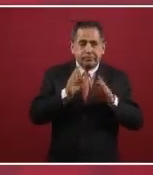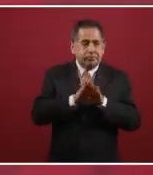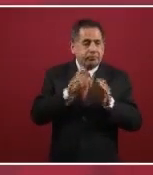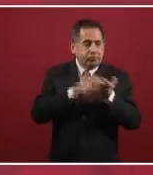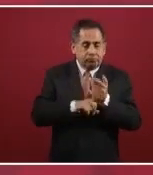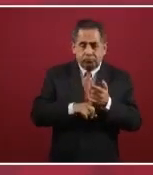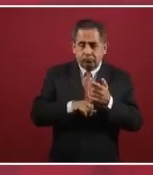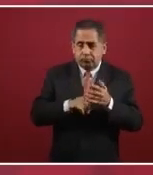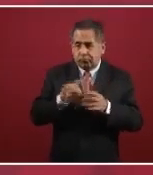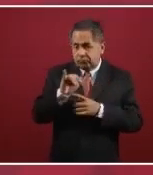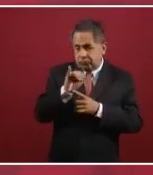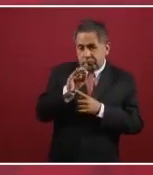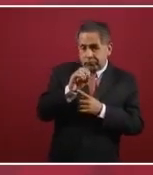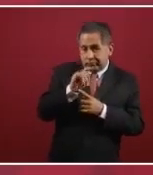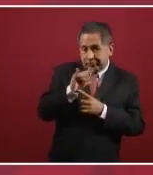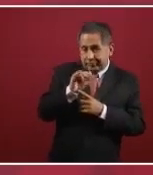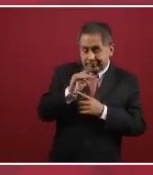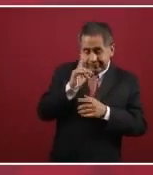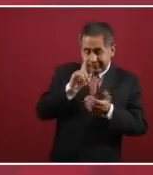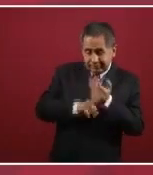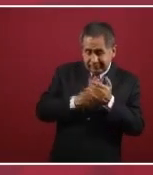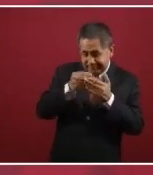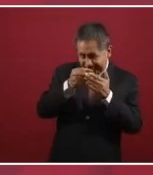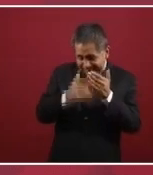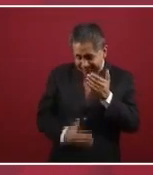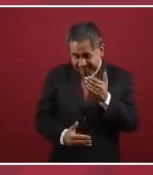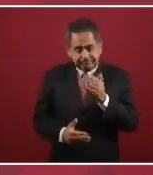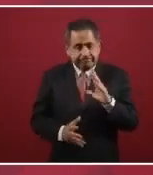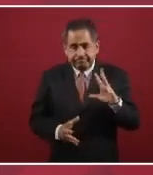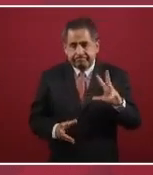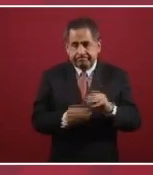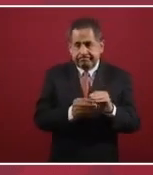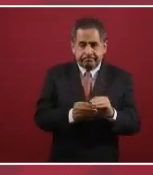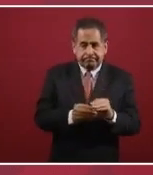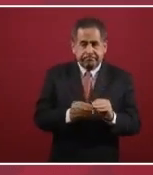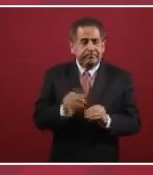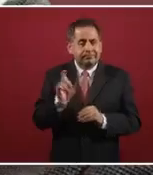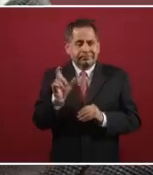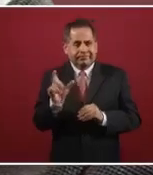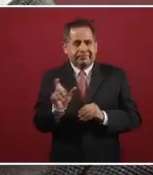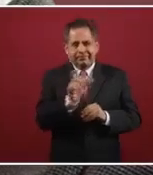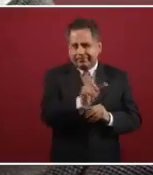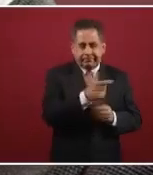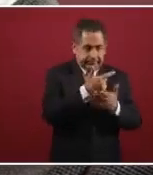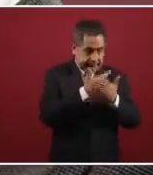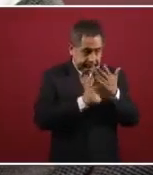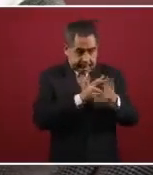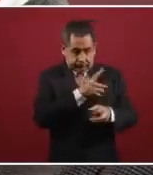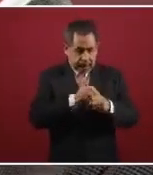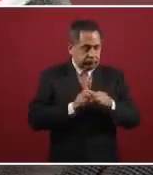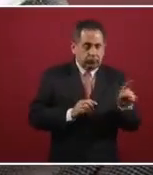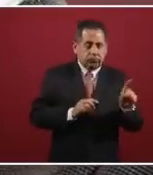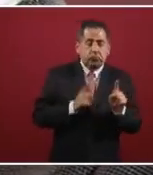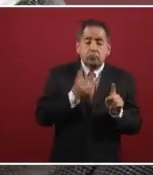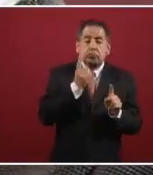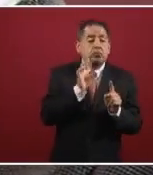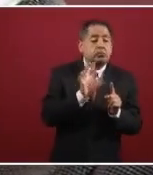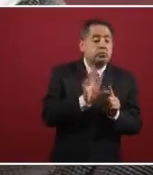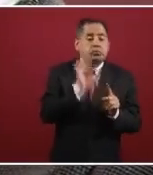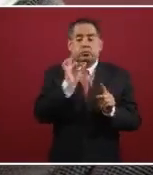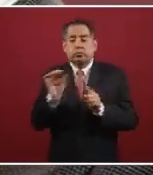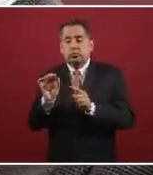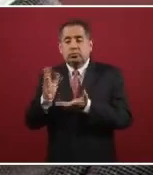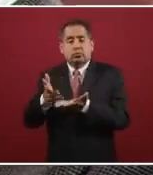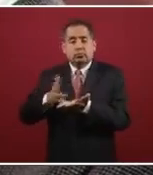la información biométrica que se contiene en la credencial de elector o en el Registro Nacional de Electores. Se refiere fundamentalmente a